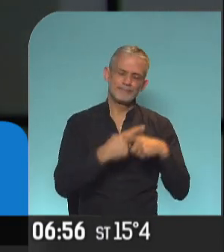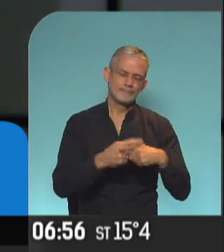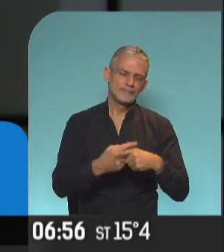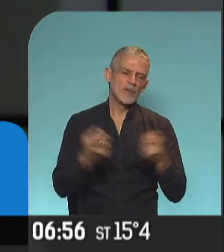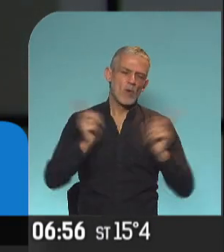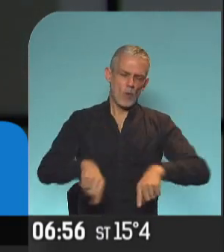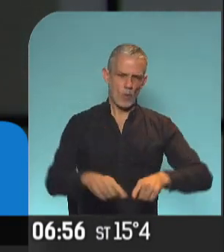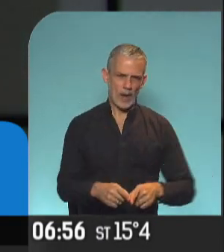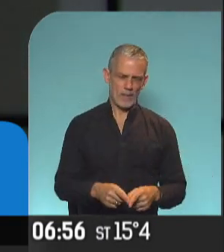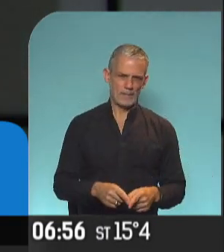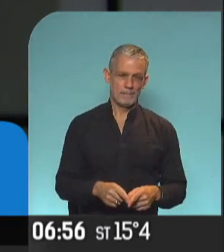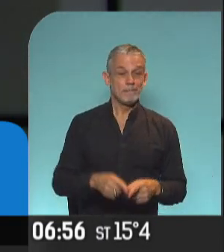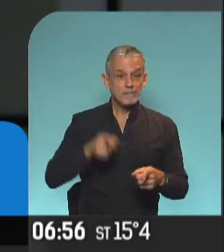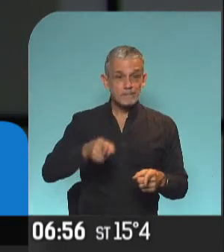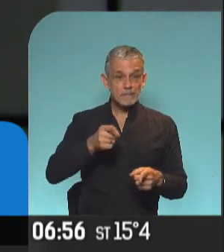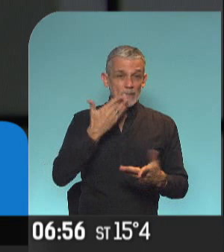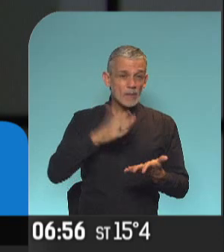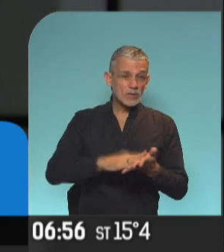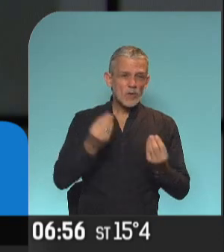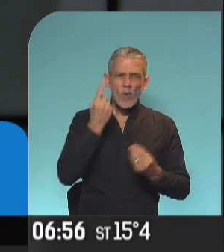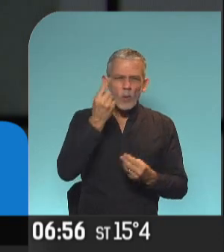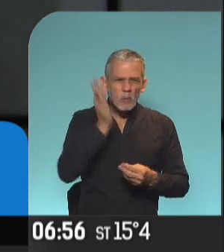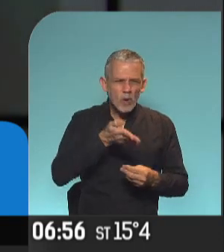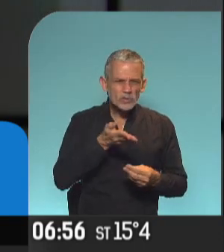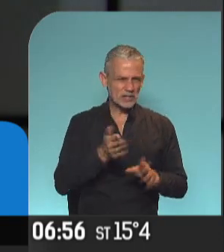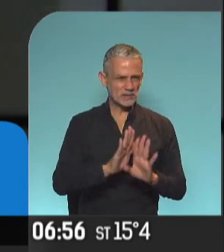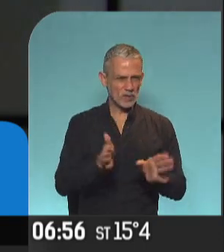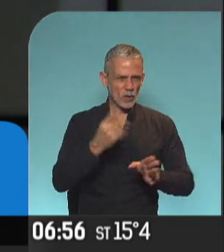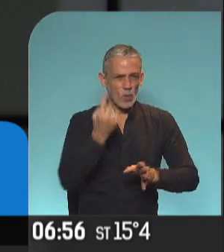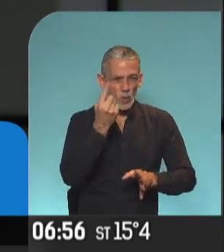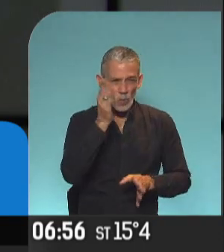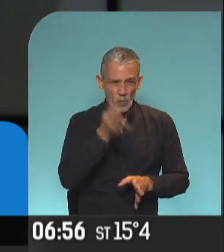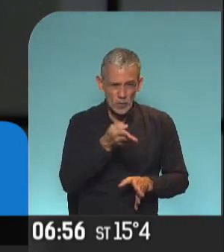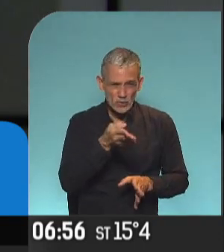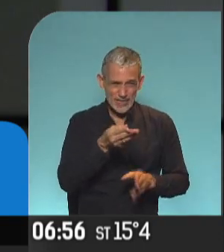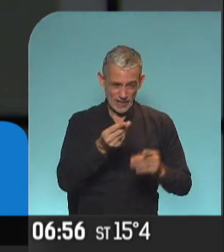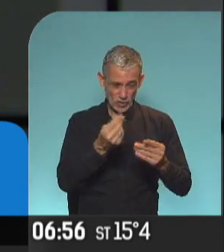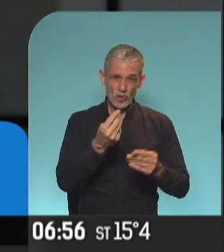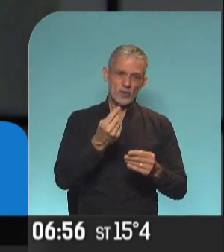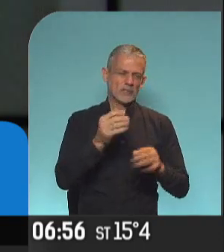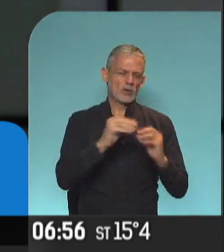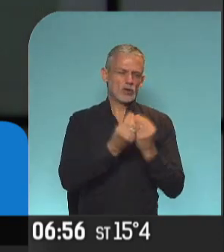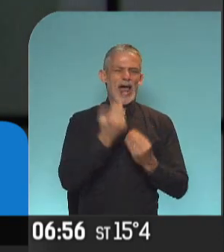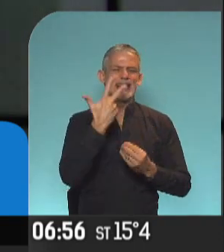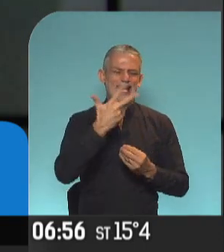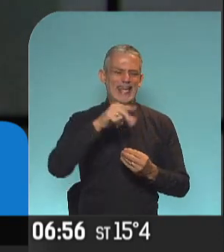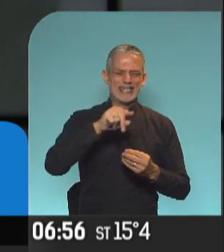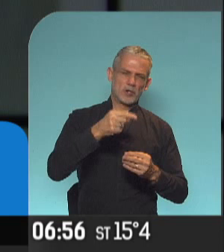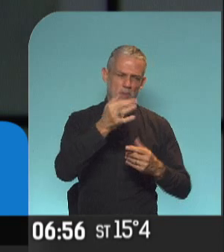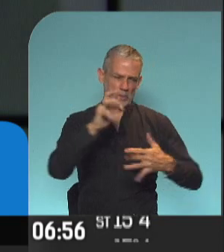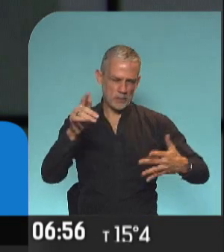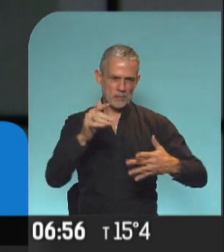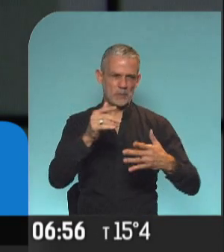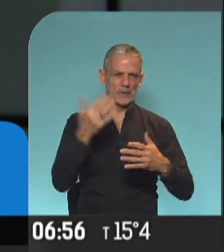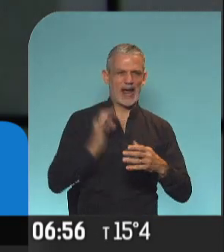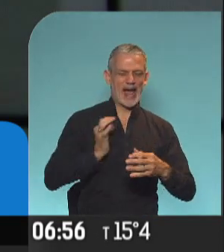fondo. De todos modos, estamos hablando de un punto de coparticipación de los 3 y pico que recibió la ciudad de Buenos Aires